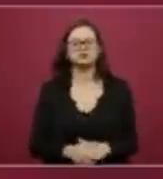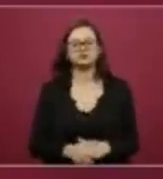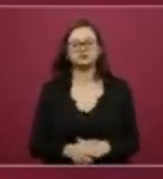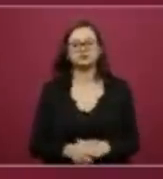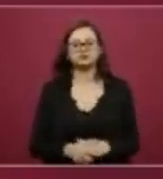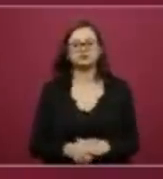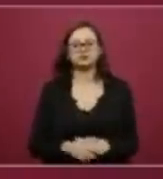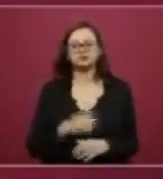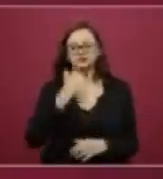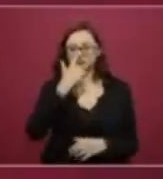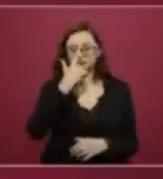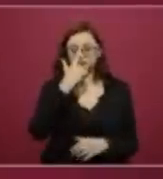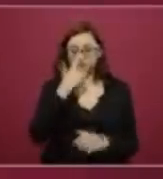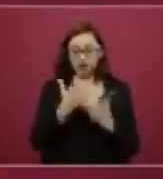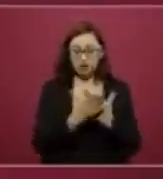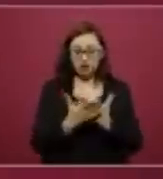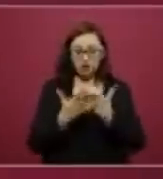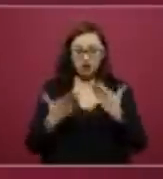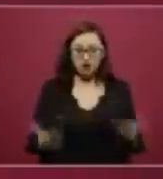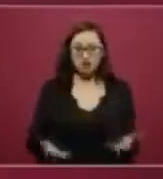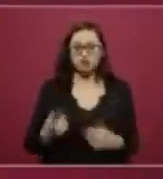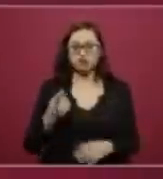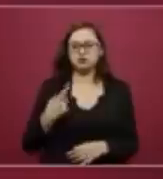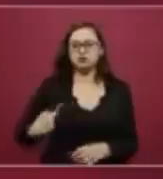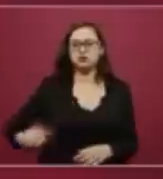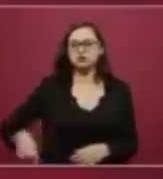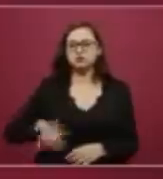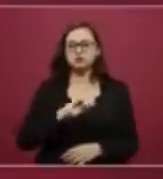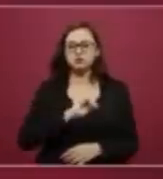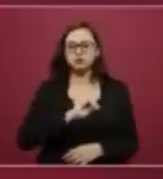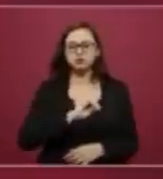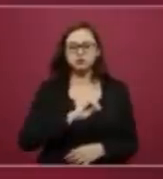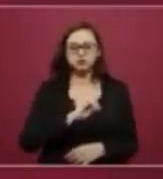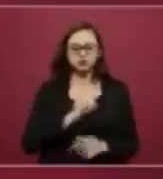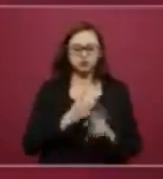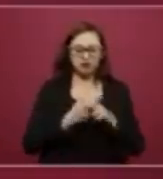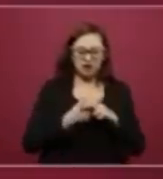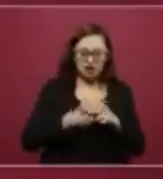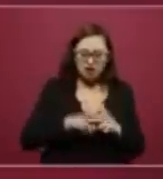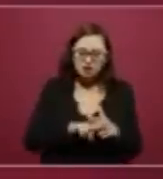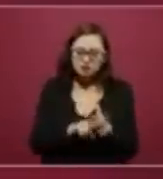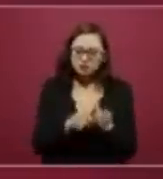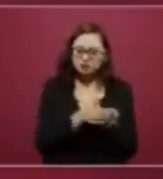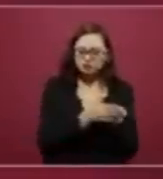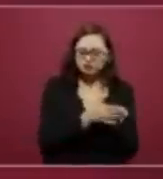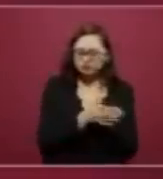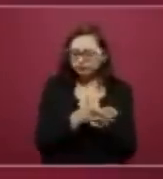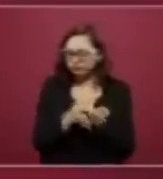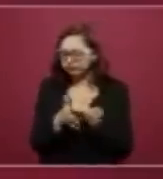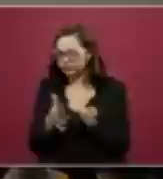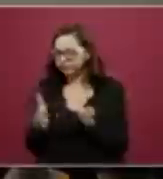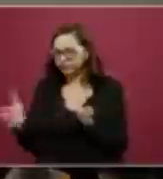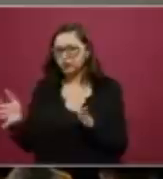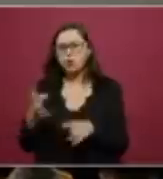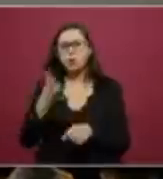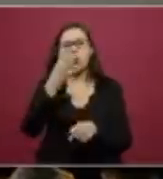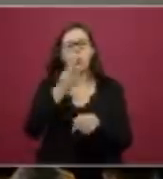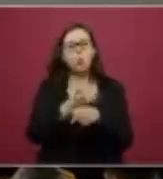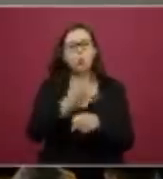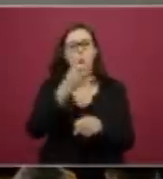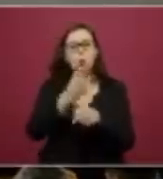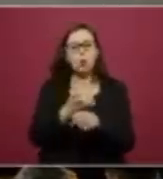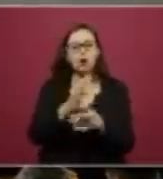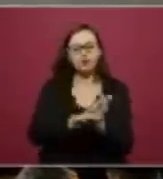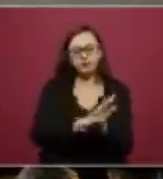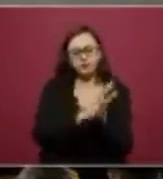Ahora nosotros estamos llevando a cabo la cuarta transformación de la